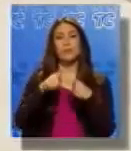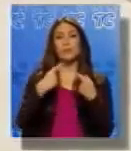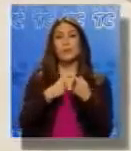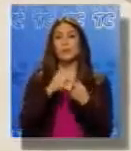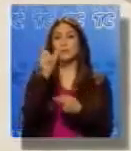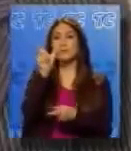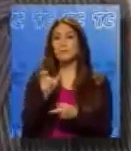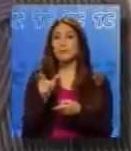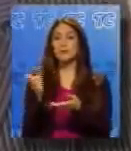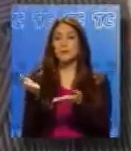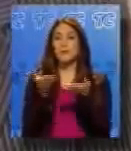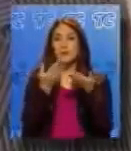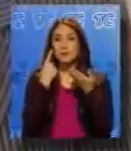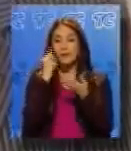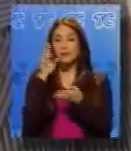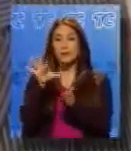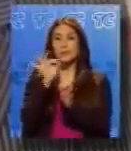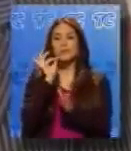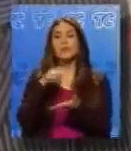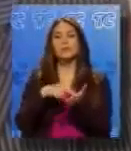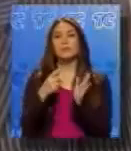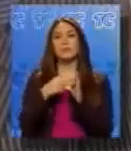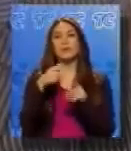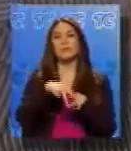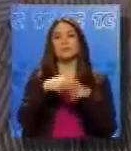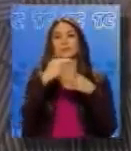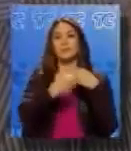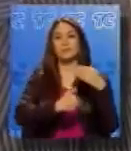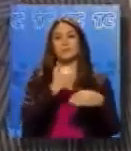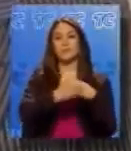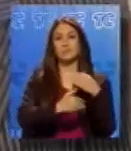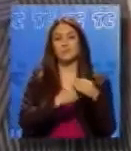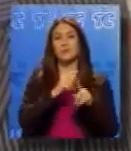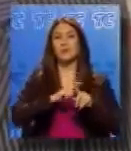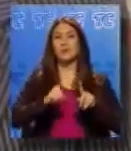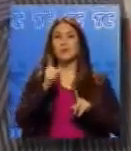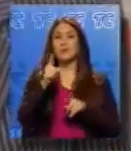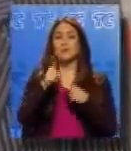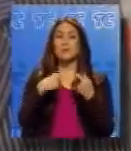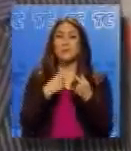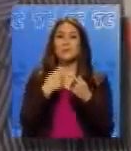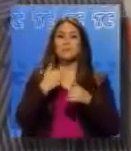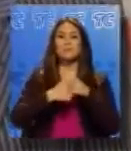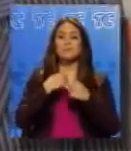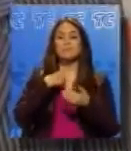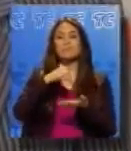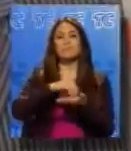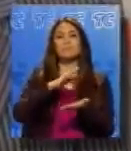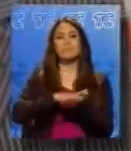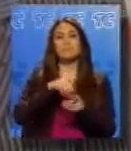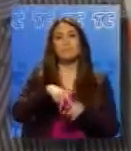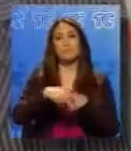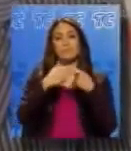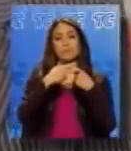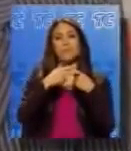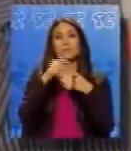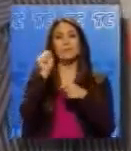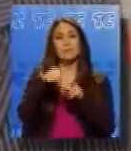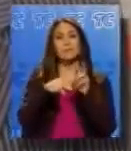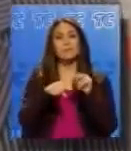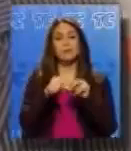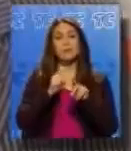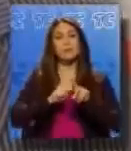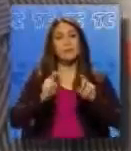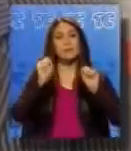aparezca la víctima. Y de esa manera precisamente evitar que este tipo de delitos puedan prescribir inmediatamente o, más